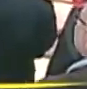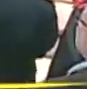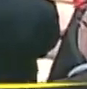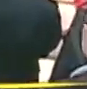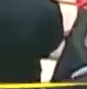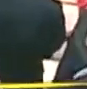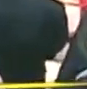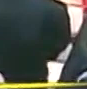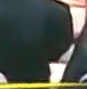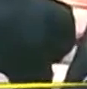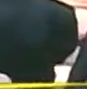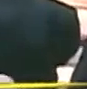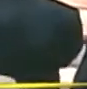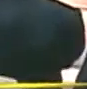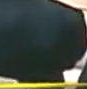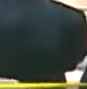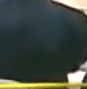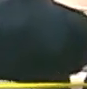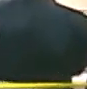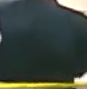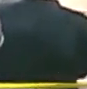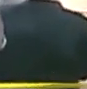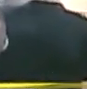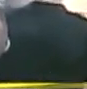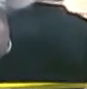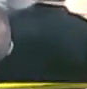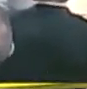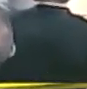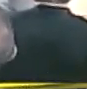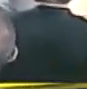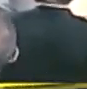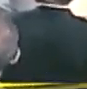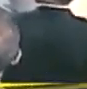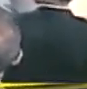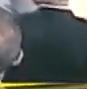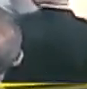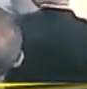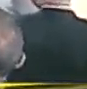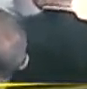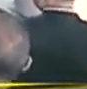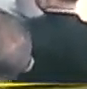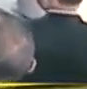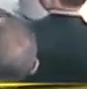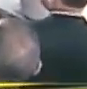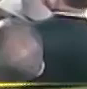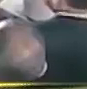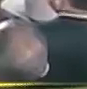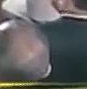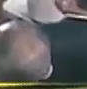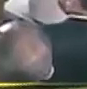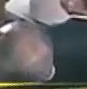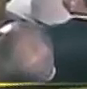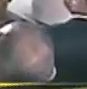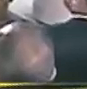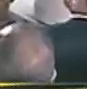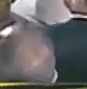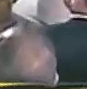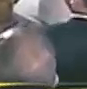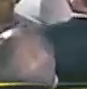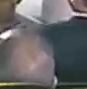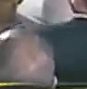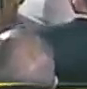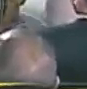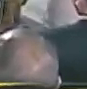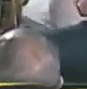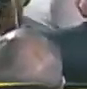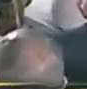este Consejo Nacional de Economía Productiva con los distintos sectores del país. Además, el mandatario venezolano